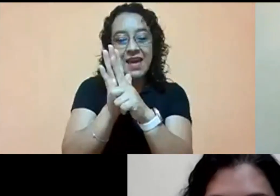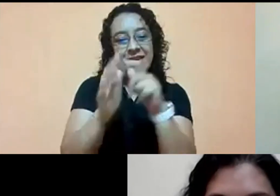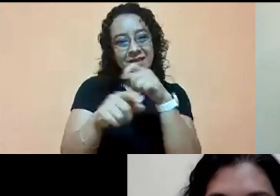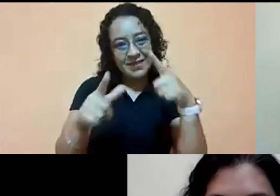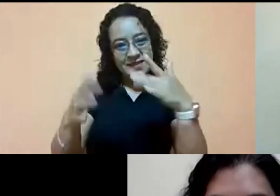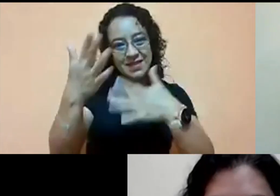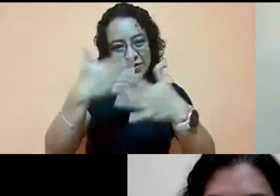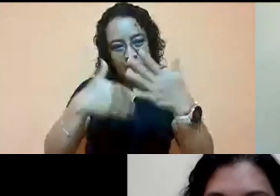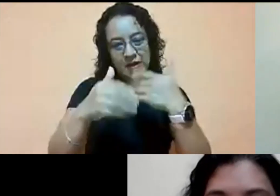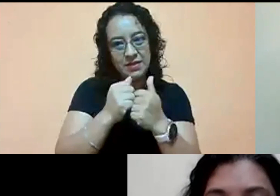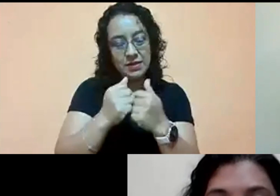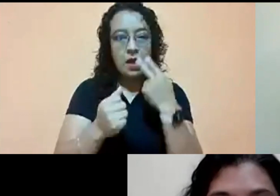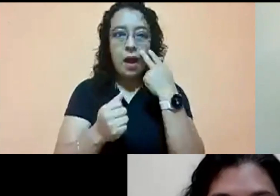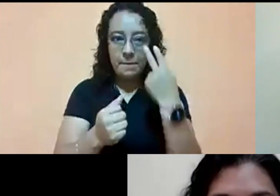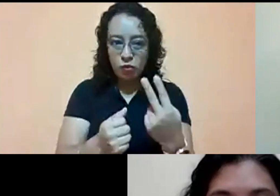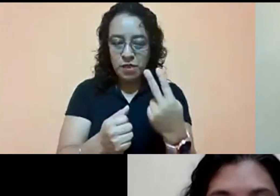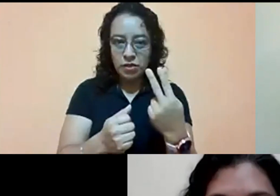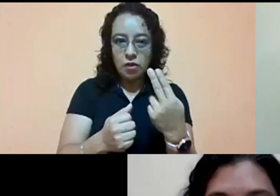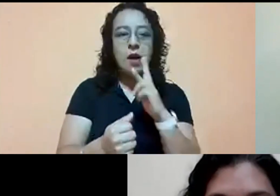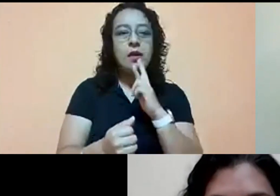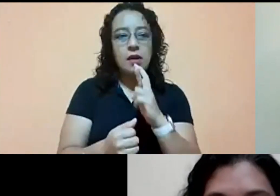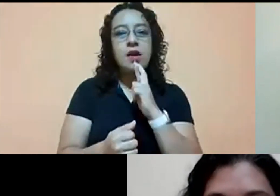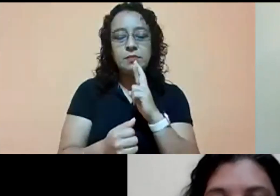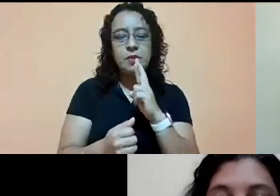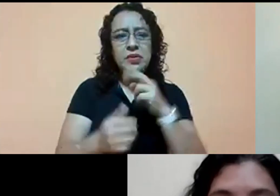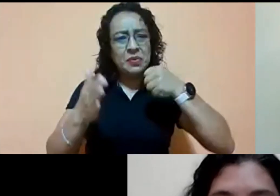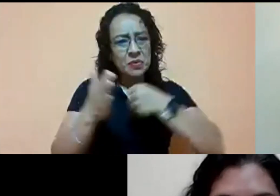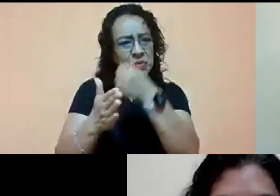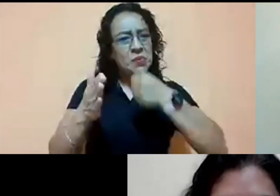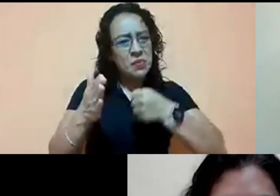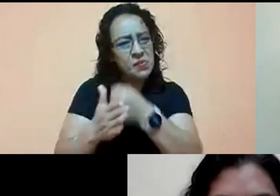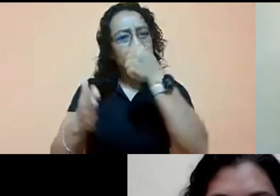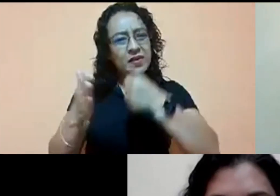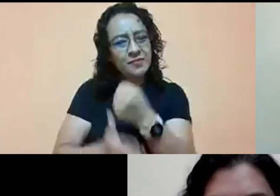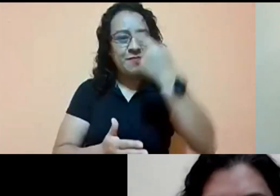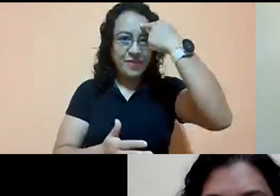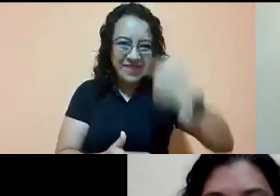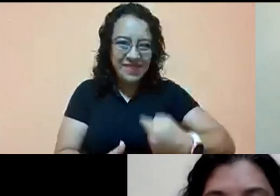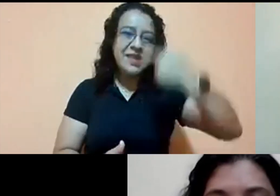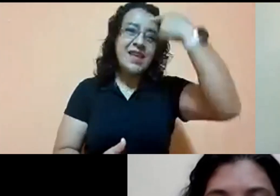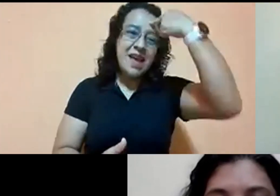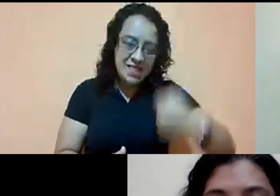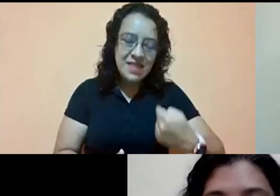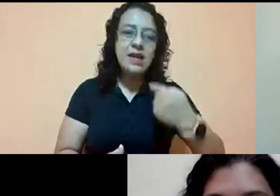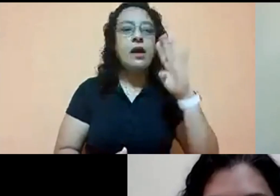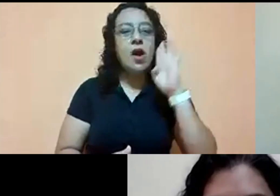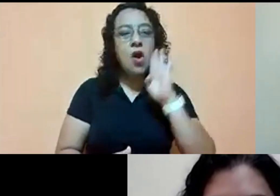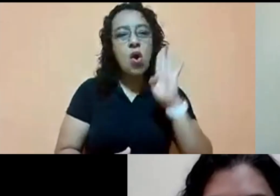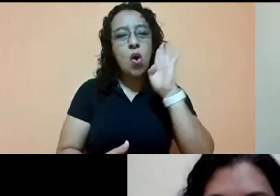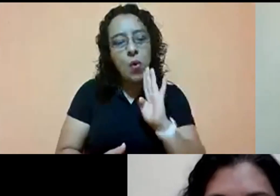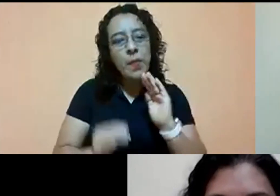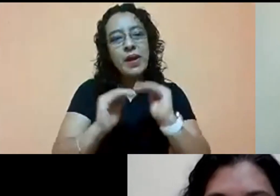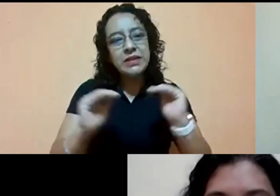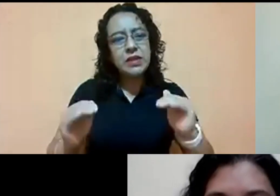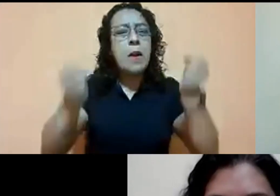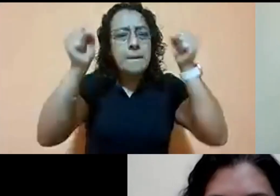los resultados que se han dado de estar luchando día a día para que nuestros niños, nuestros jóvenes puedan